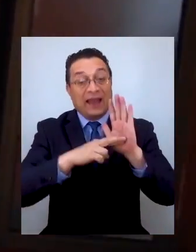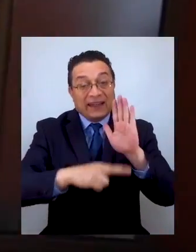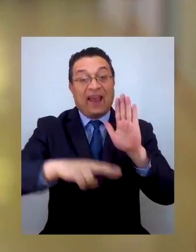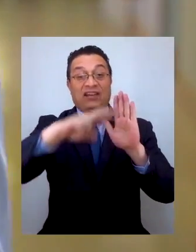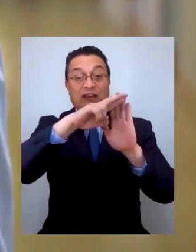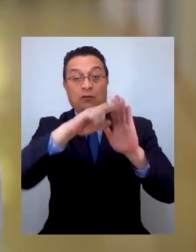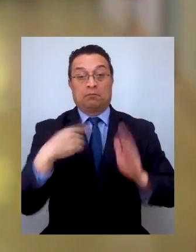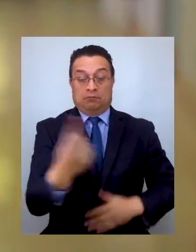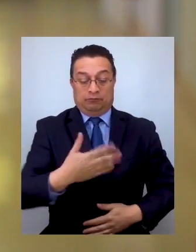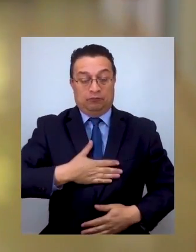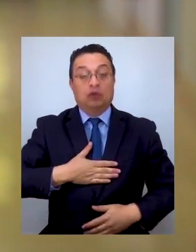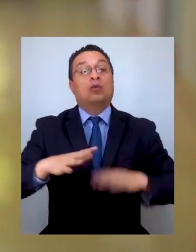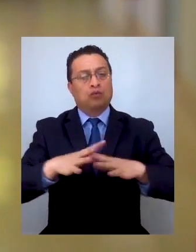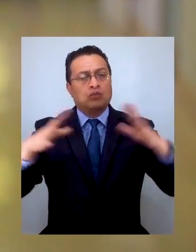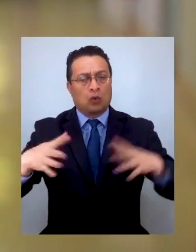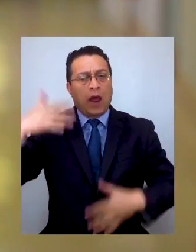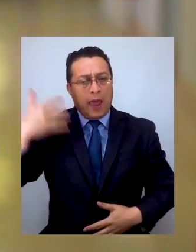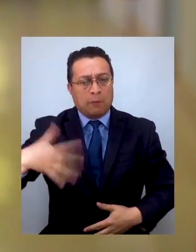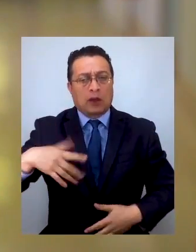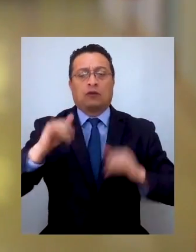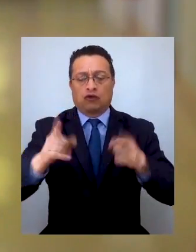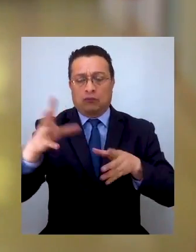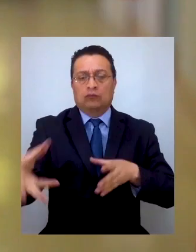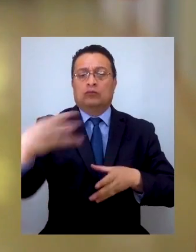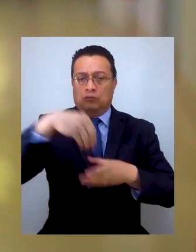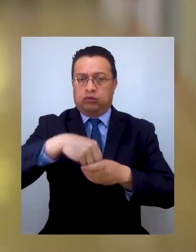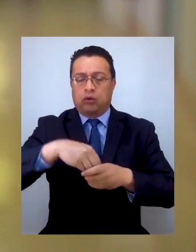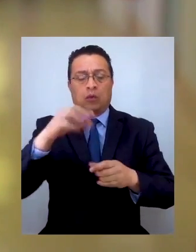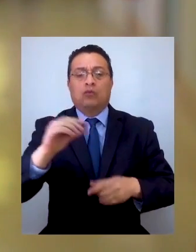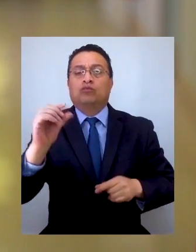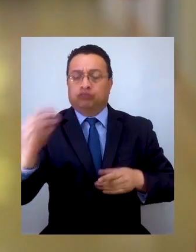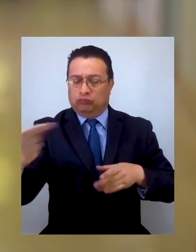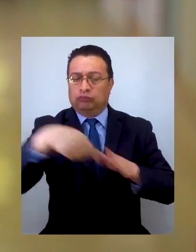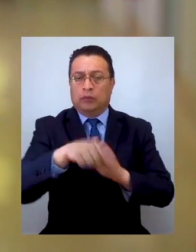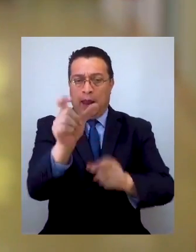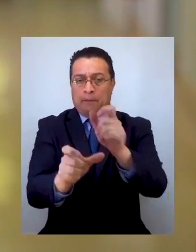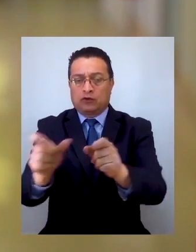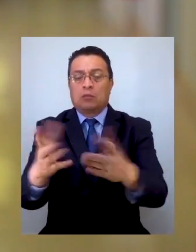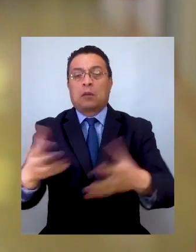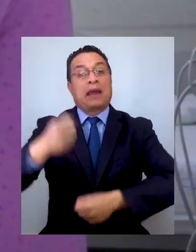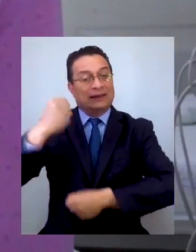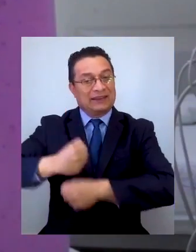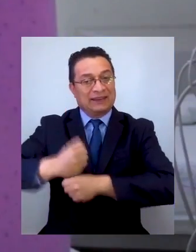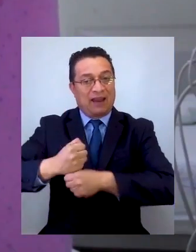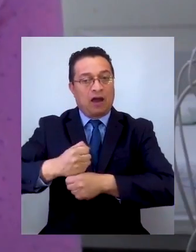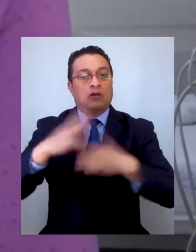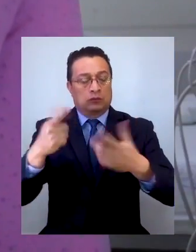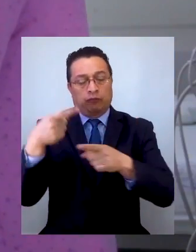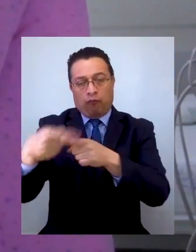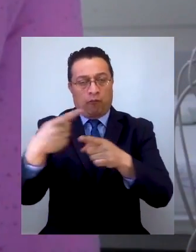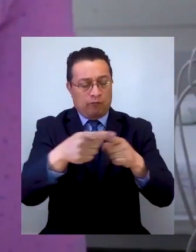La rehabilitación para nosotros también es un foco de mucha importancia. La hemos incluido de manera precoz en nuestros pacientes a través de un